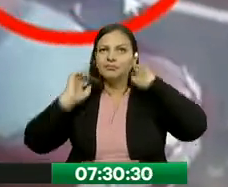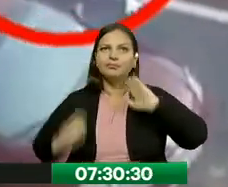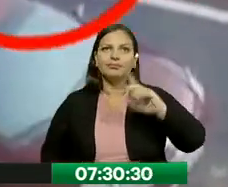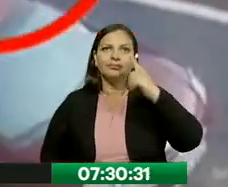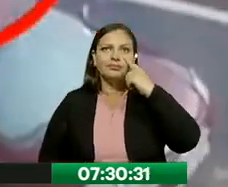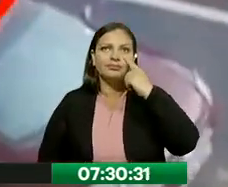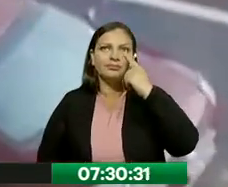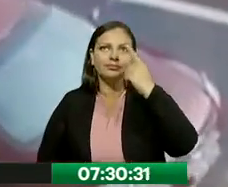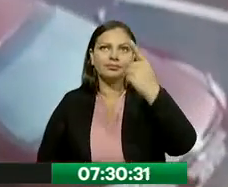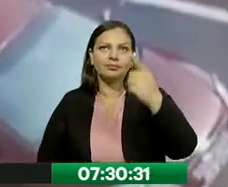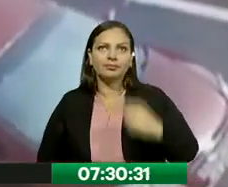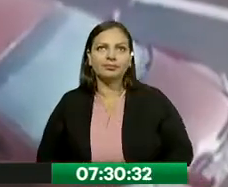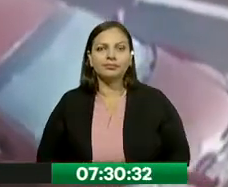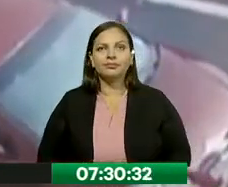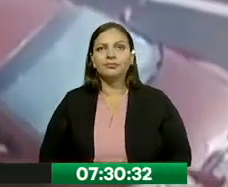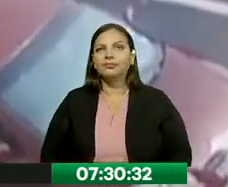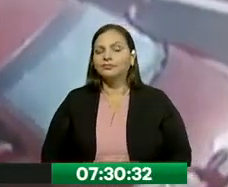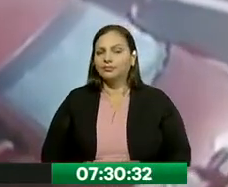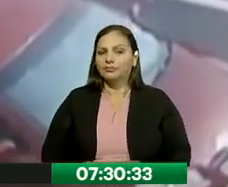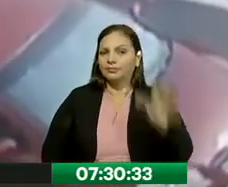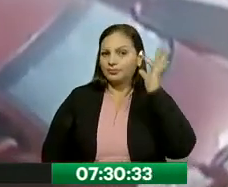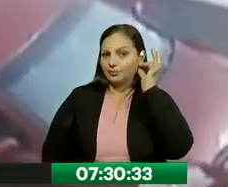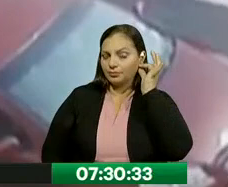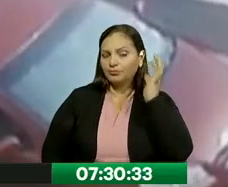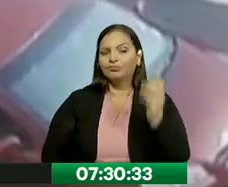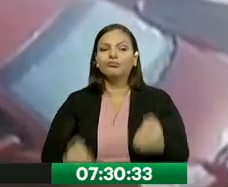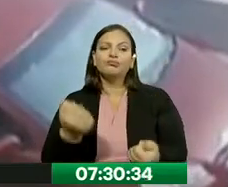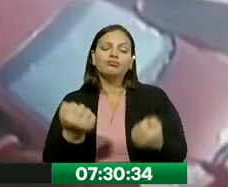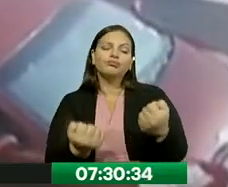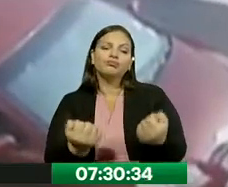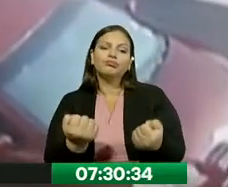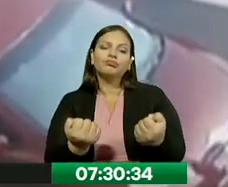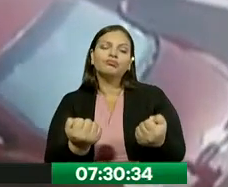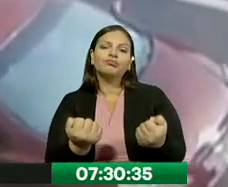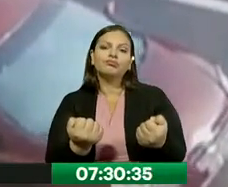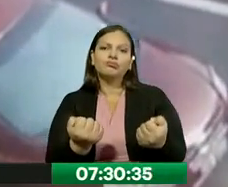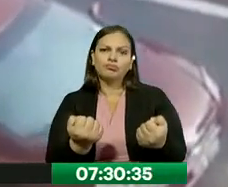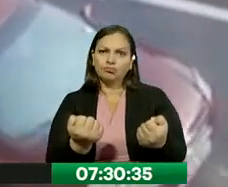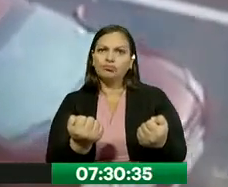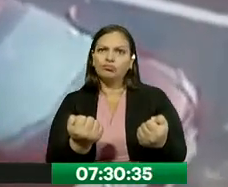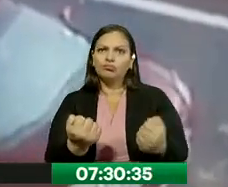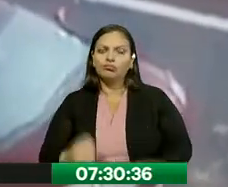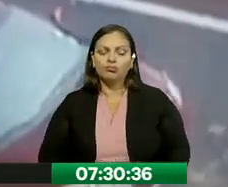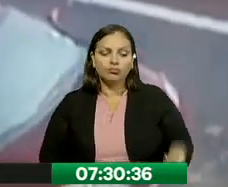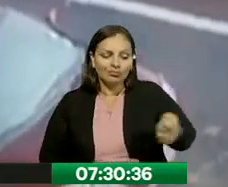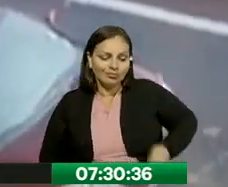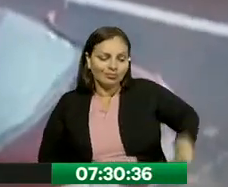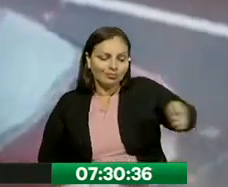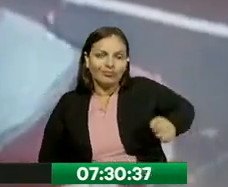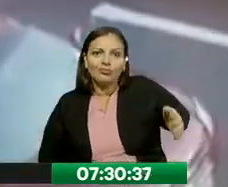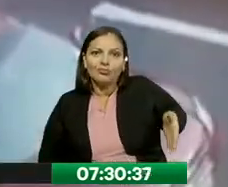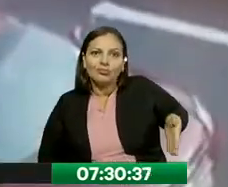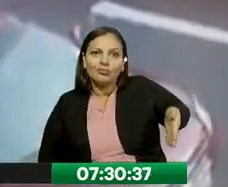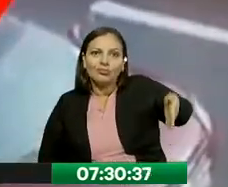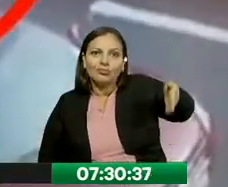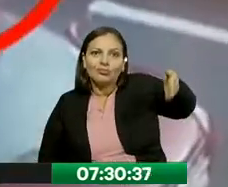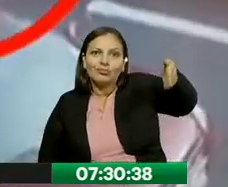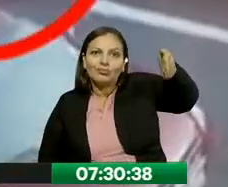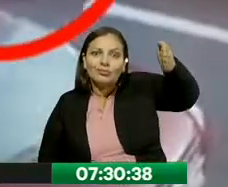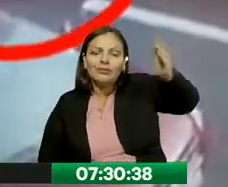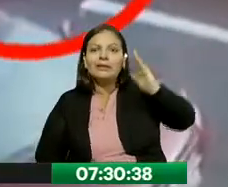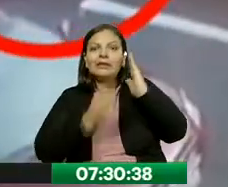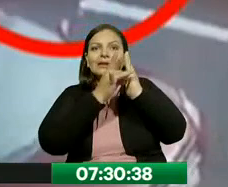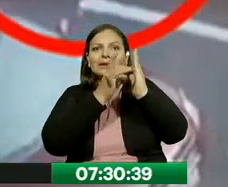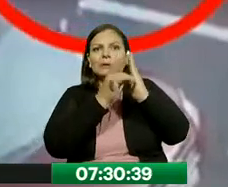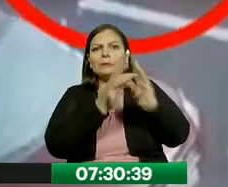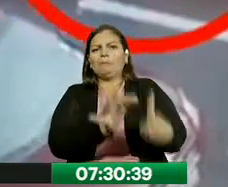En esa ocasión intentaron robarle a una ciudadana, que afortunadamente tenía su vehículo con los vidrios blindados. Como observan, el sujeto